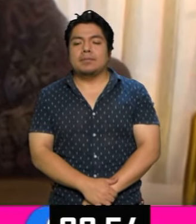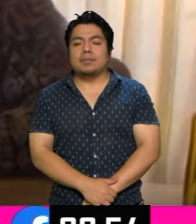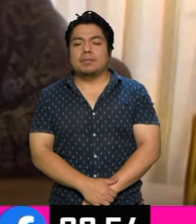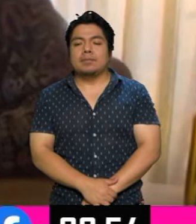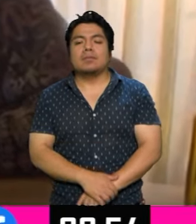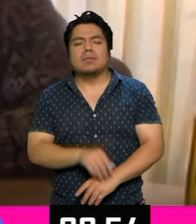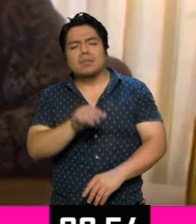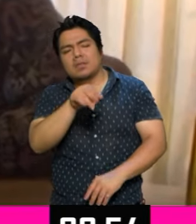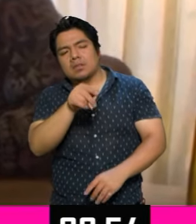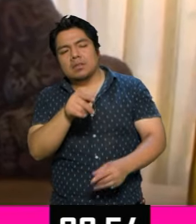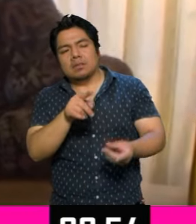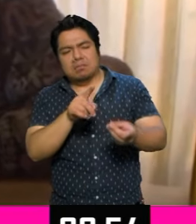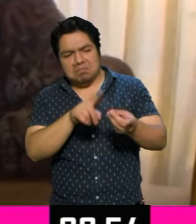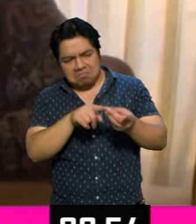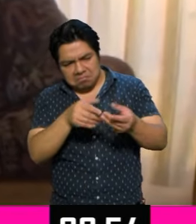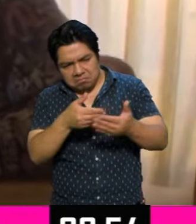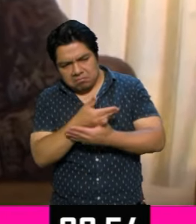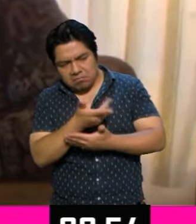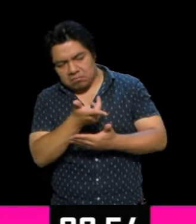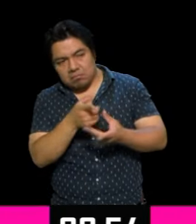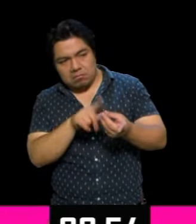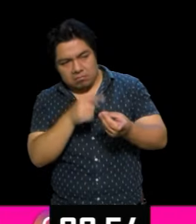¿De dónde crees que vienes?